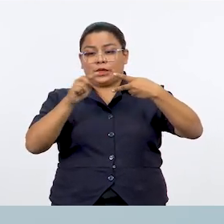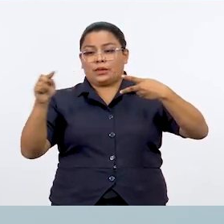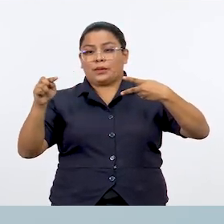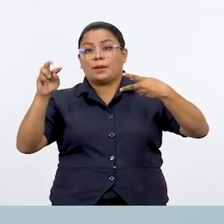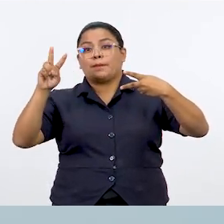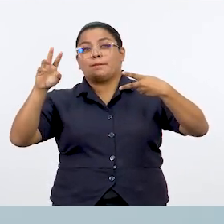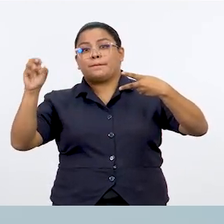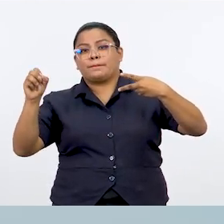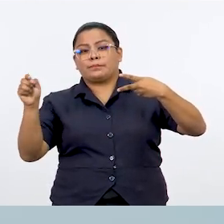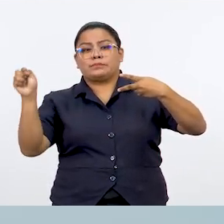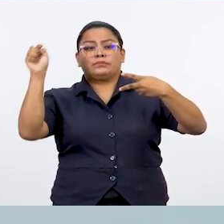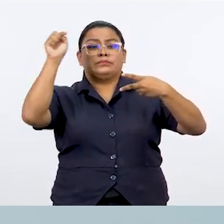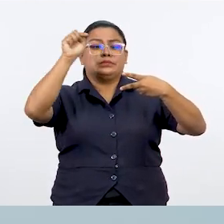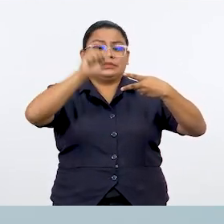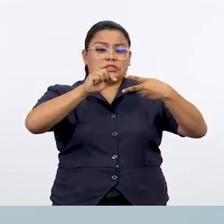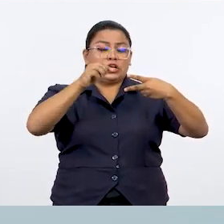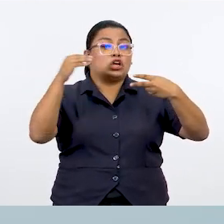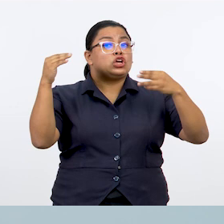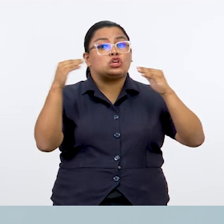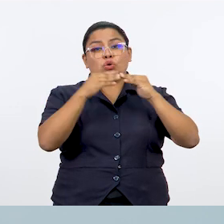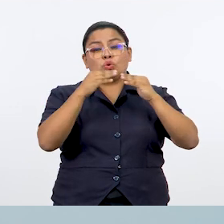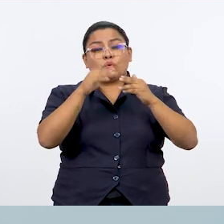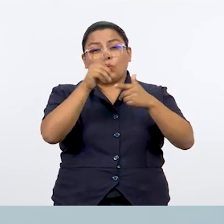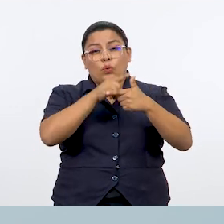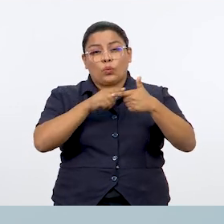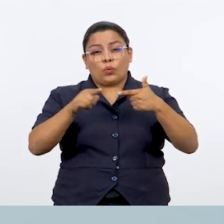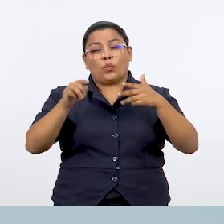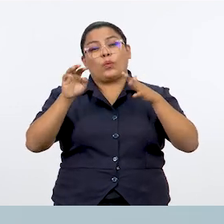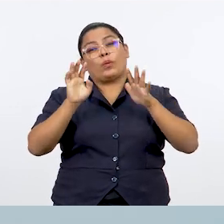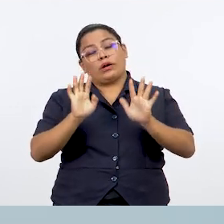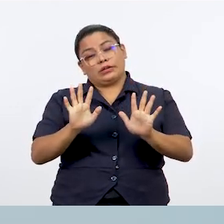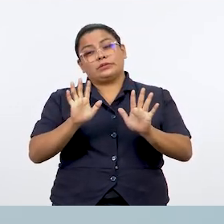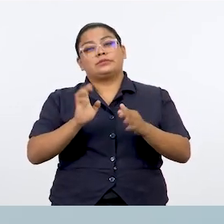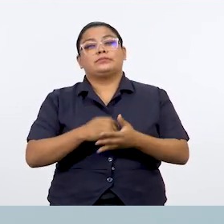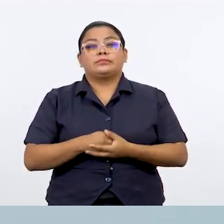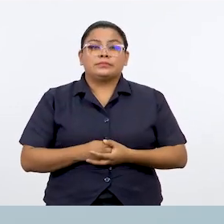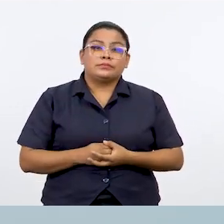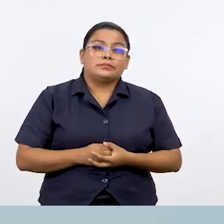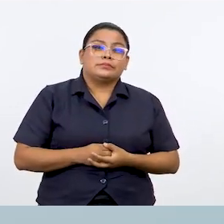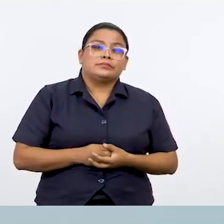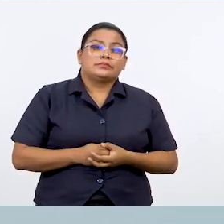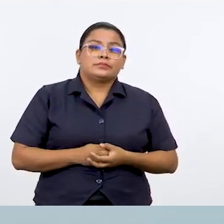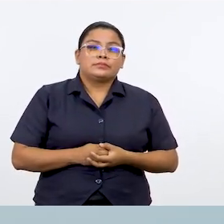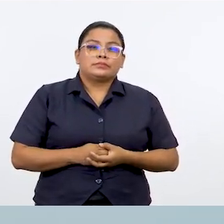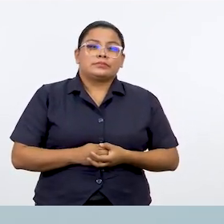la cantidad desconocida, pues también tendríamos que dividir entre 10.